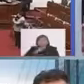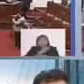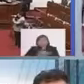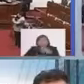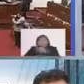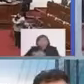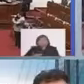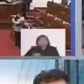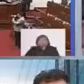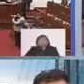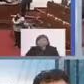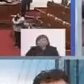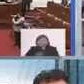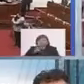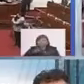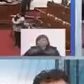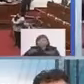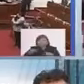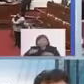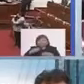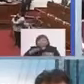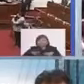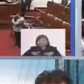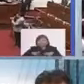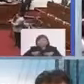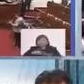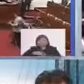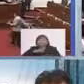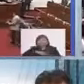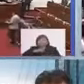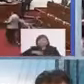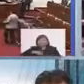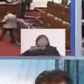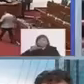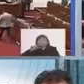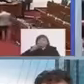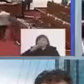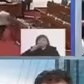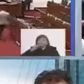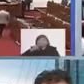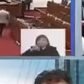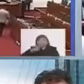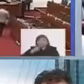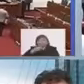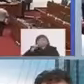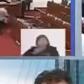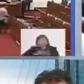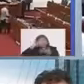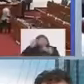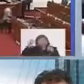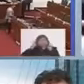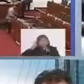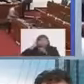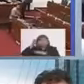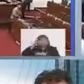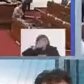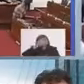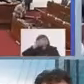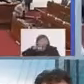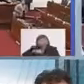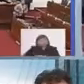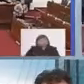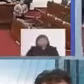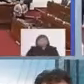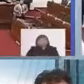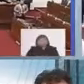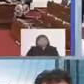duramente cuestionado, lamentablemente, ya en los últimos años de vida, por así decirlo, que está afrontando ante